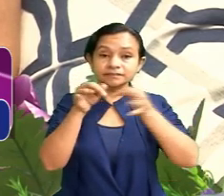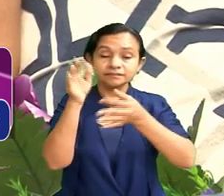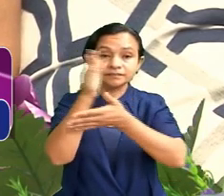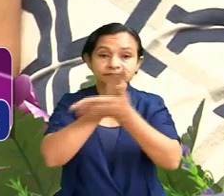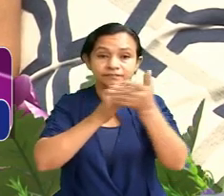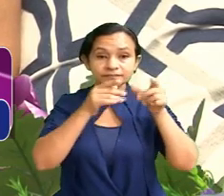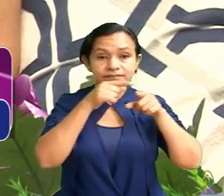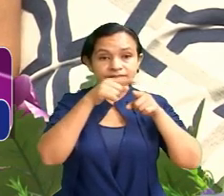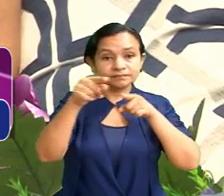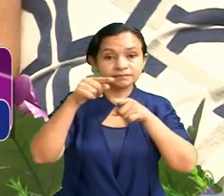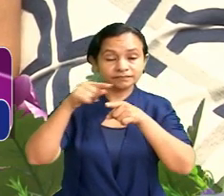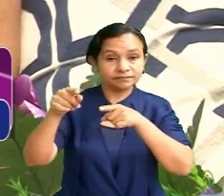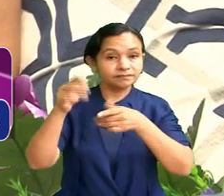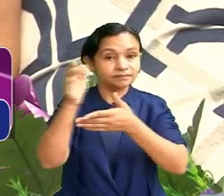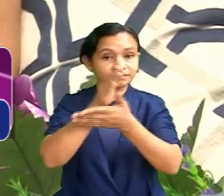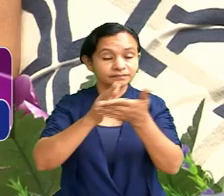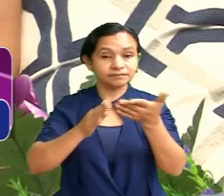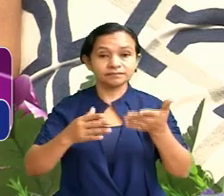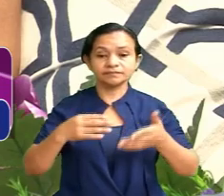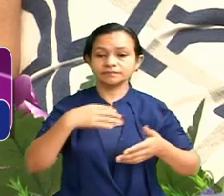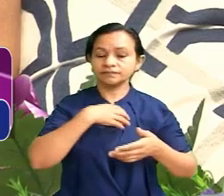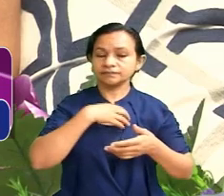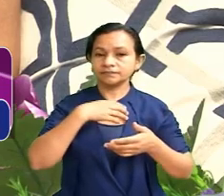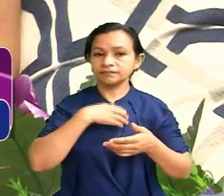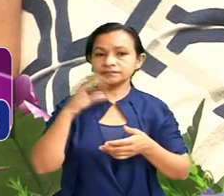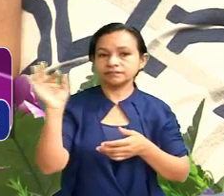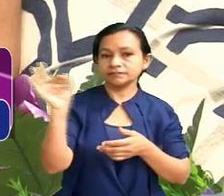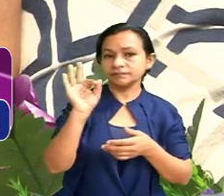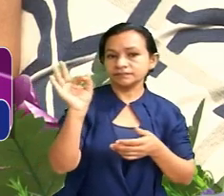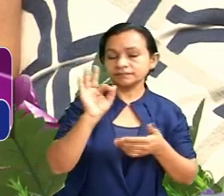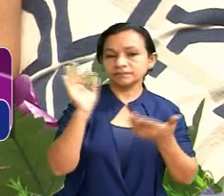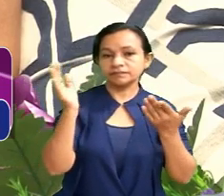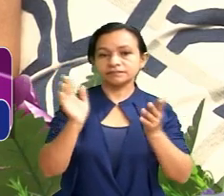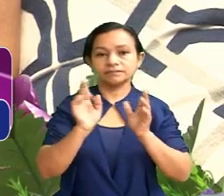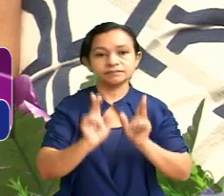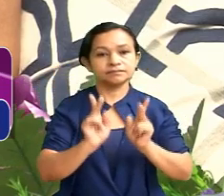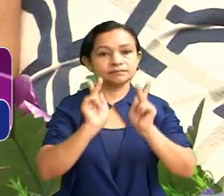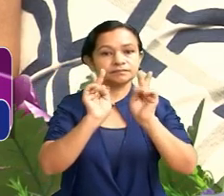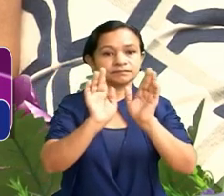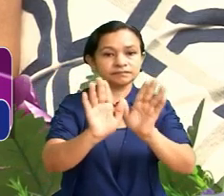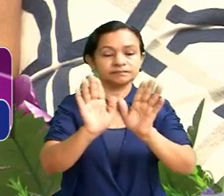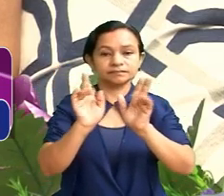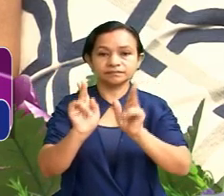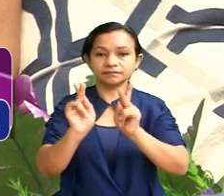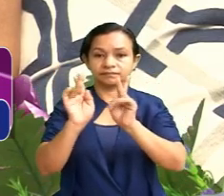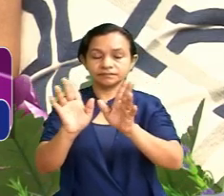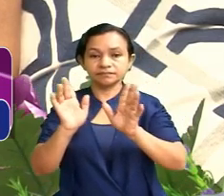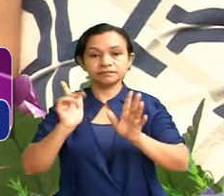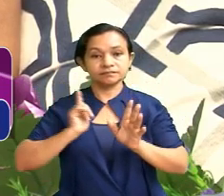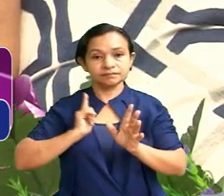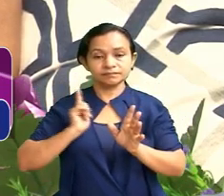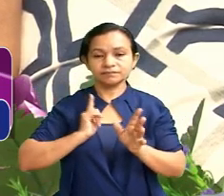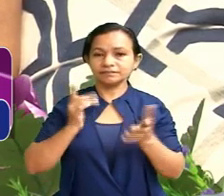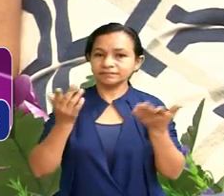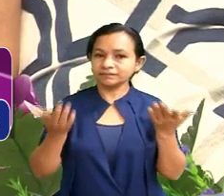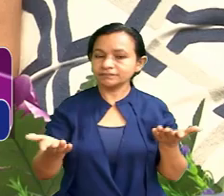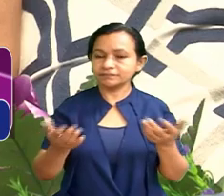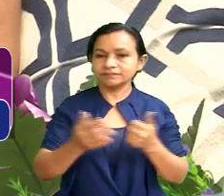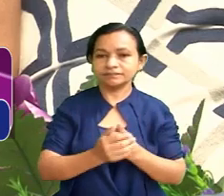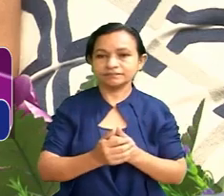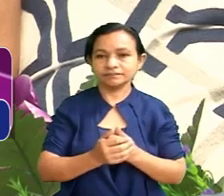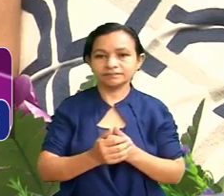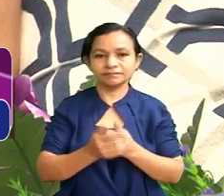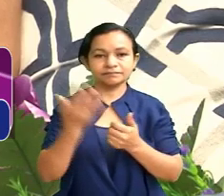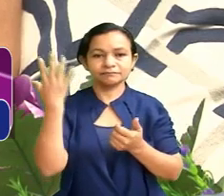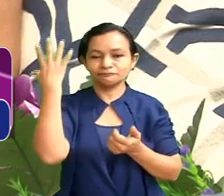que por su naturaleza por las particularidades con las que con las que fueron dotados pues es verdad hermosas